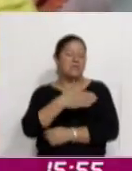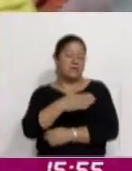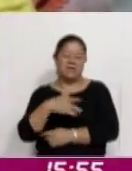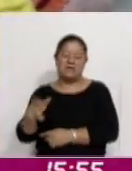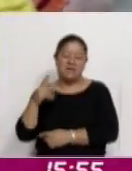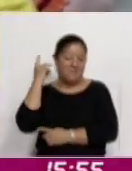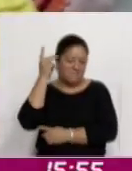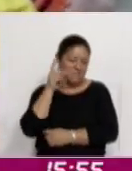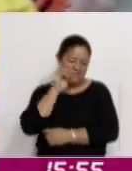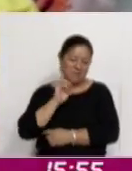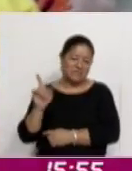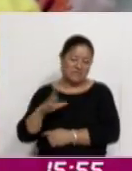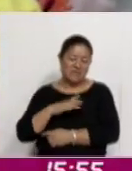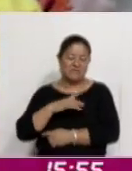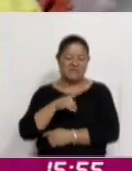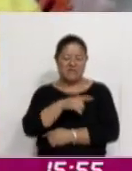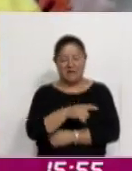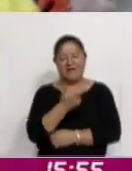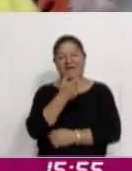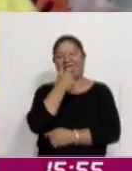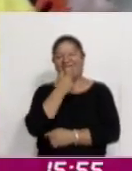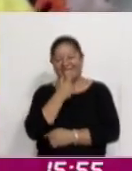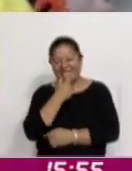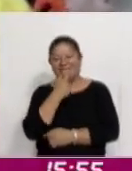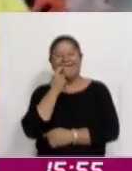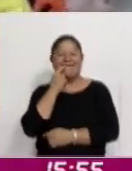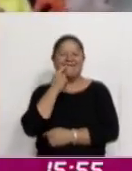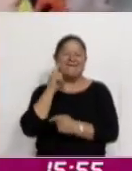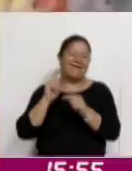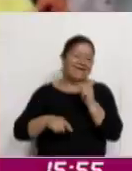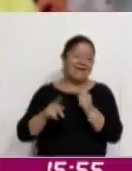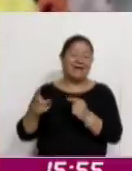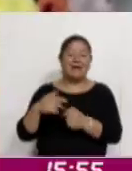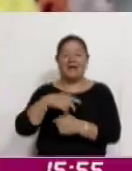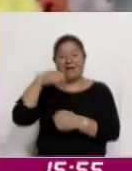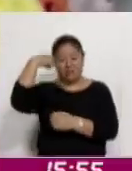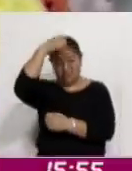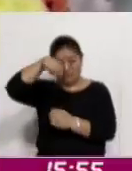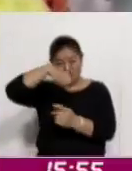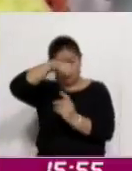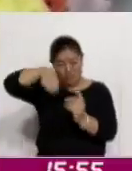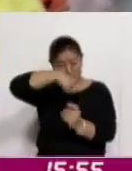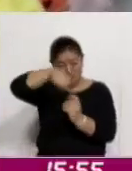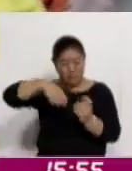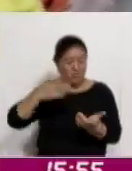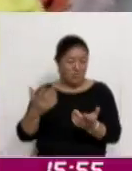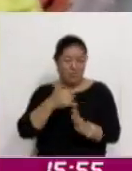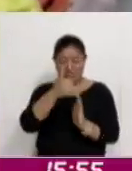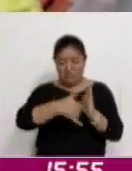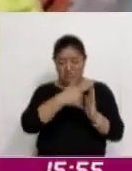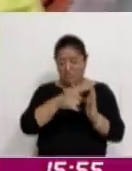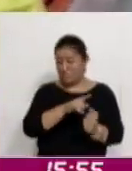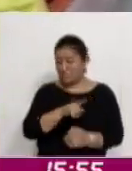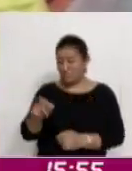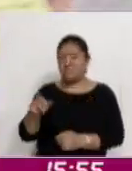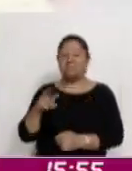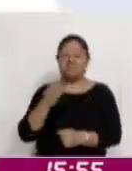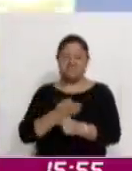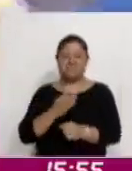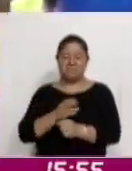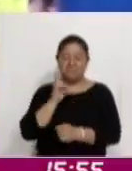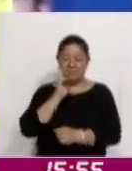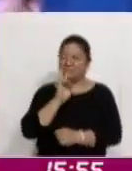el tiburón, el vampiro Chimuelo, la momia, bueno, todos los que ven en el canal de YouTube van a verlos ahorita en el